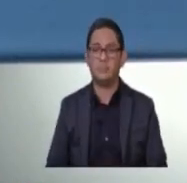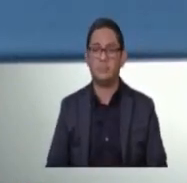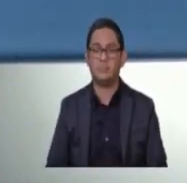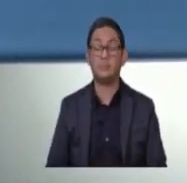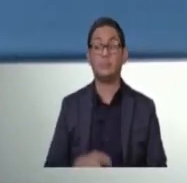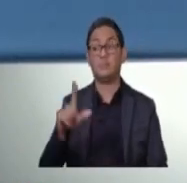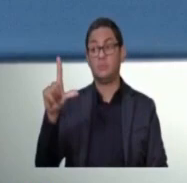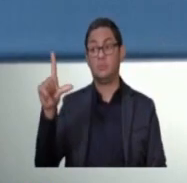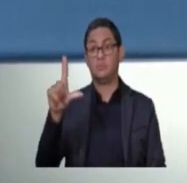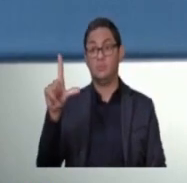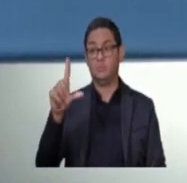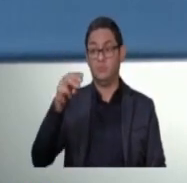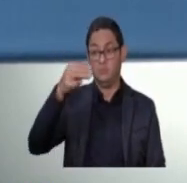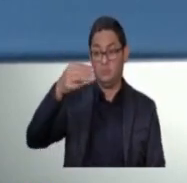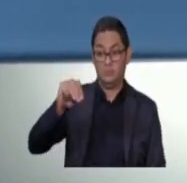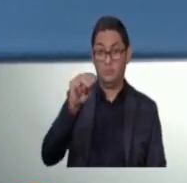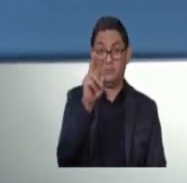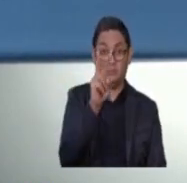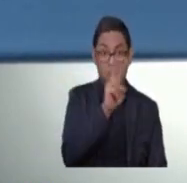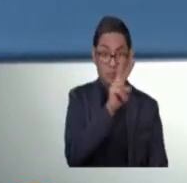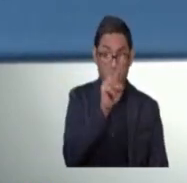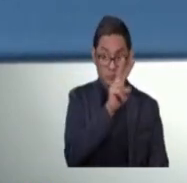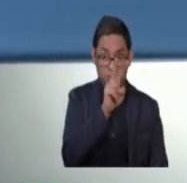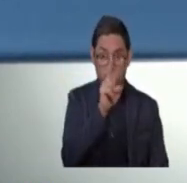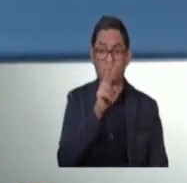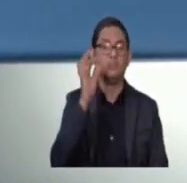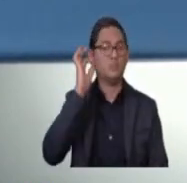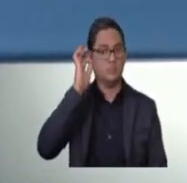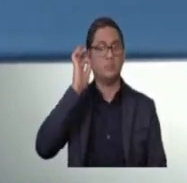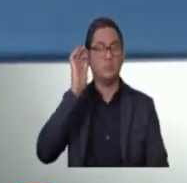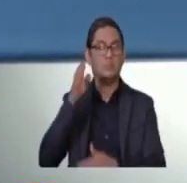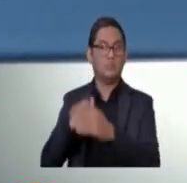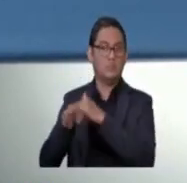lunes miércoles y viernes damas